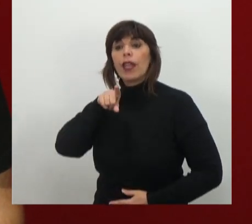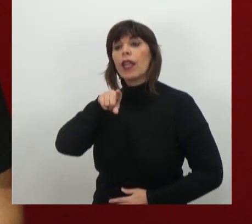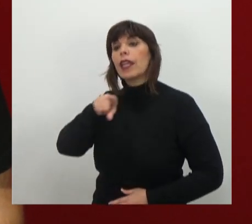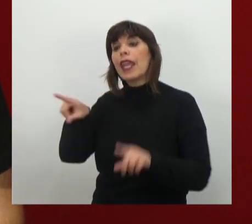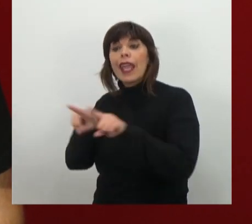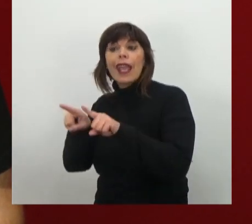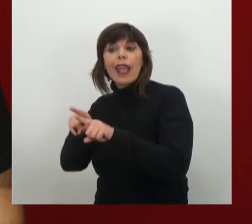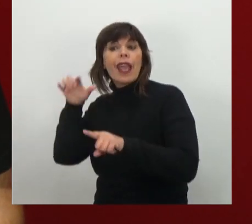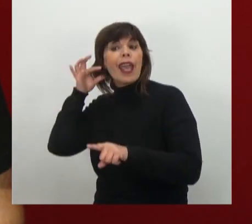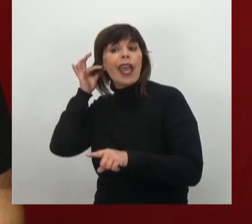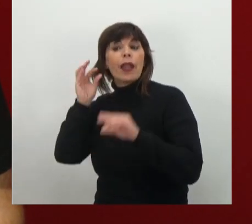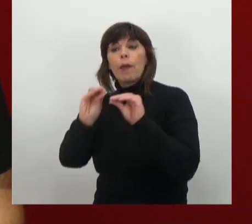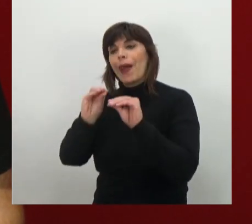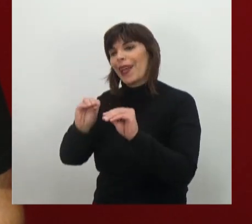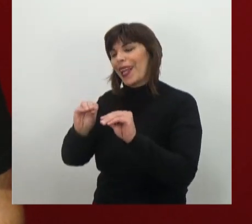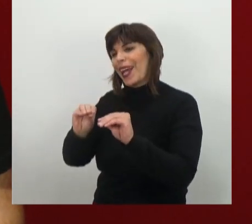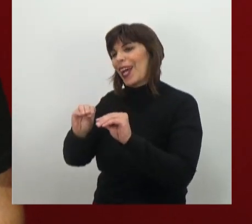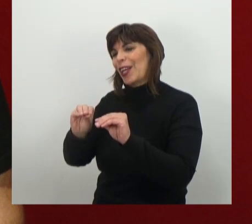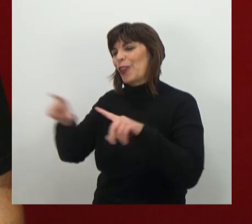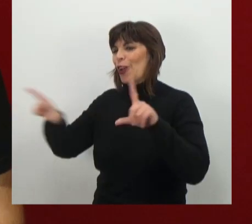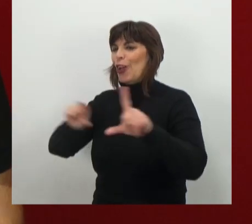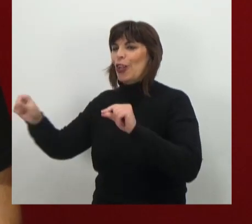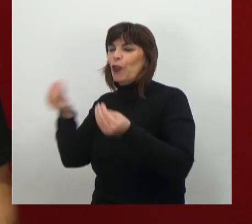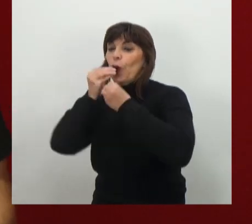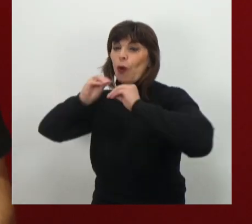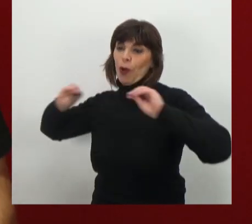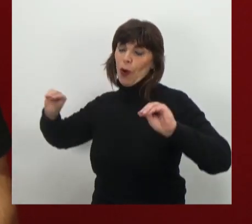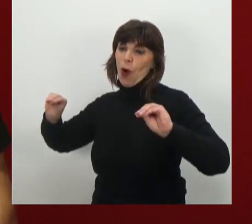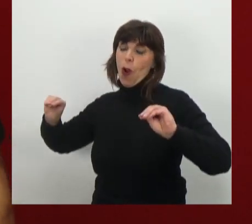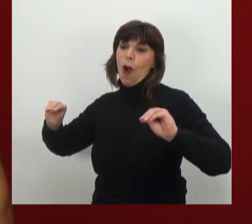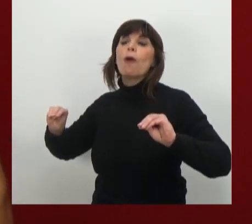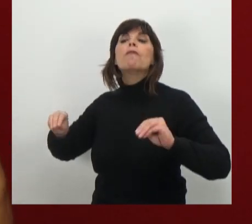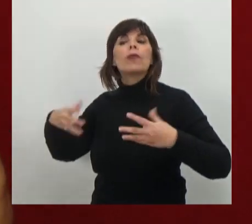la cual no le será quitada.